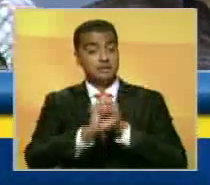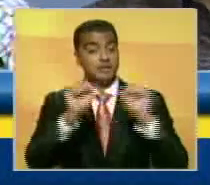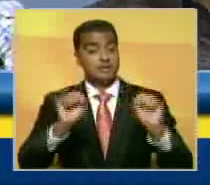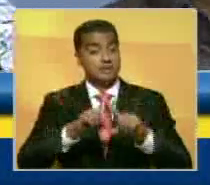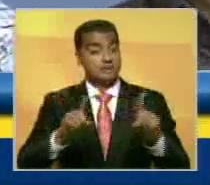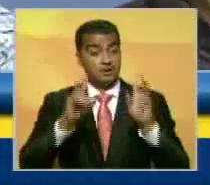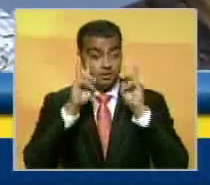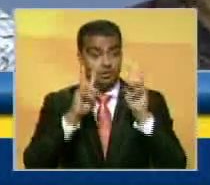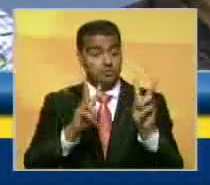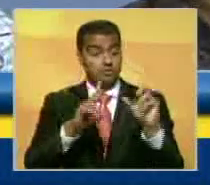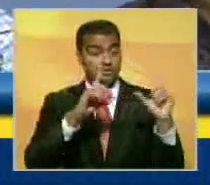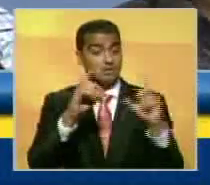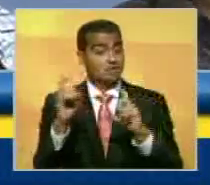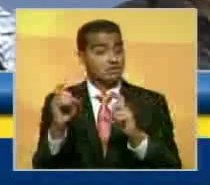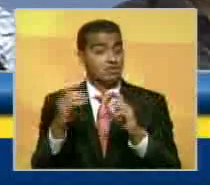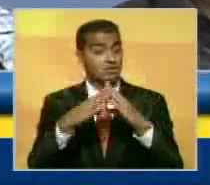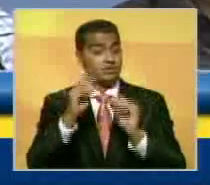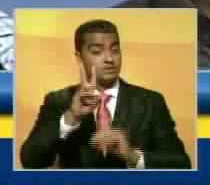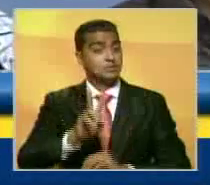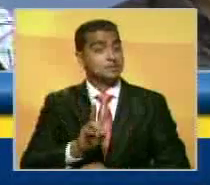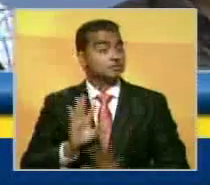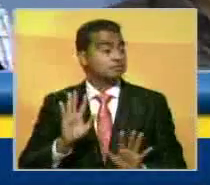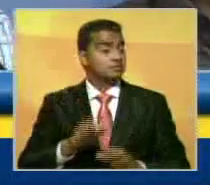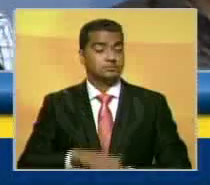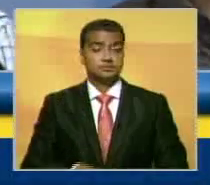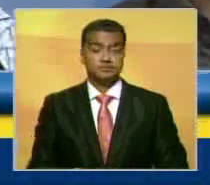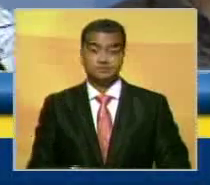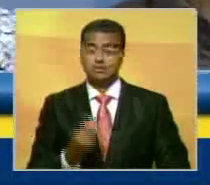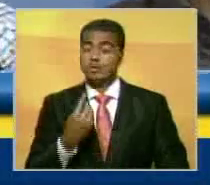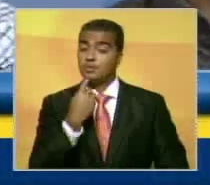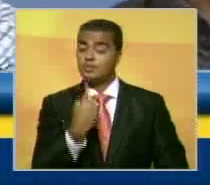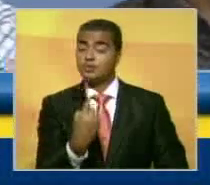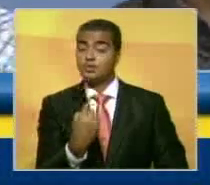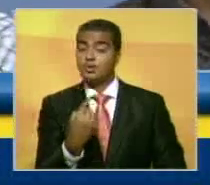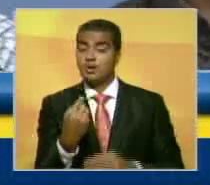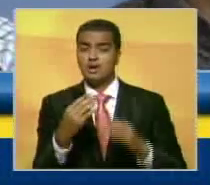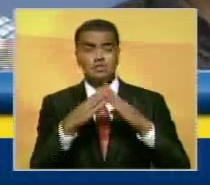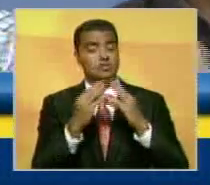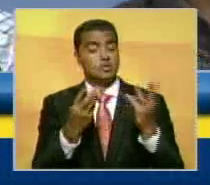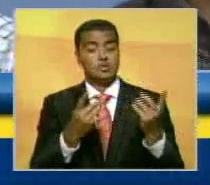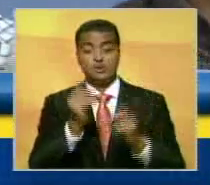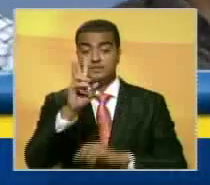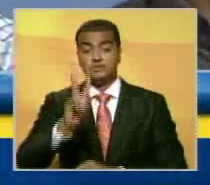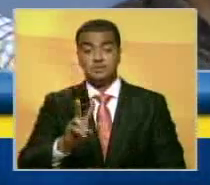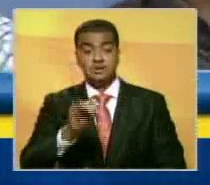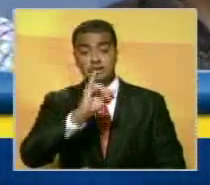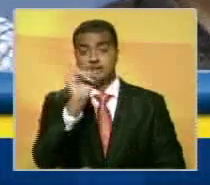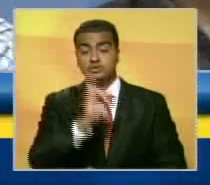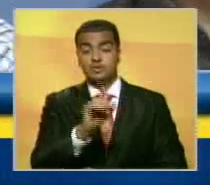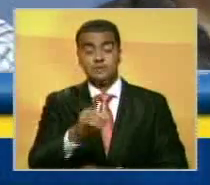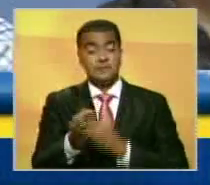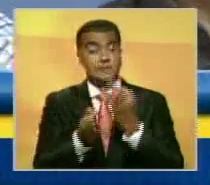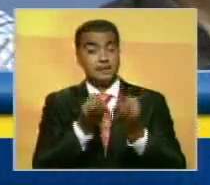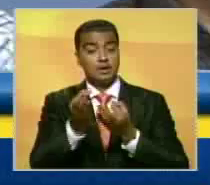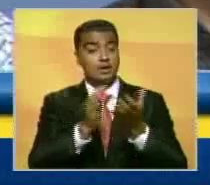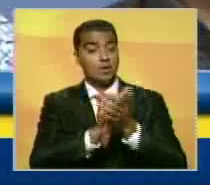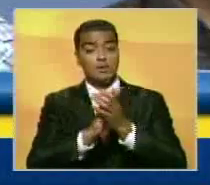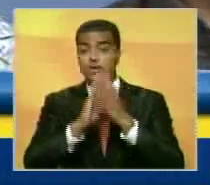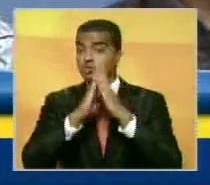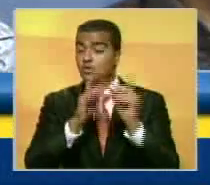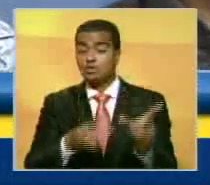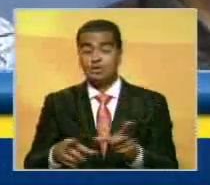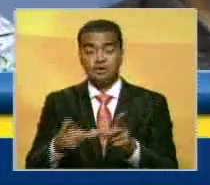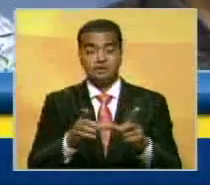estoy mostrando esta foto, está pasando en toda Venezuela. Como dijo Ismael, en todas partes de Venezuela, ayer en el Zulia me lo comentaban los compañeros, en todas